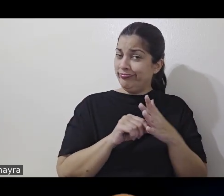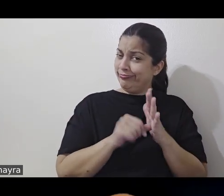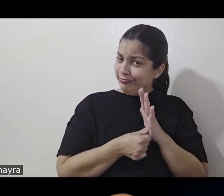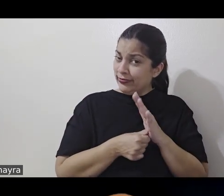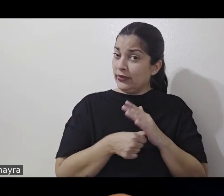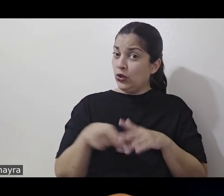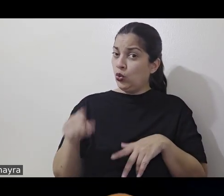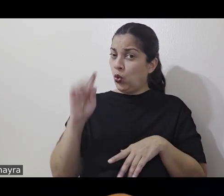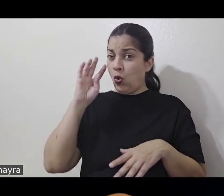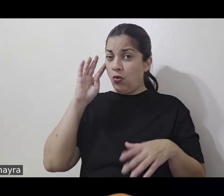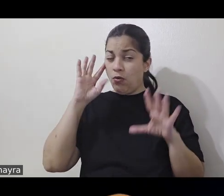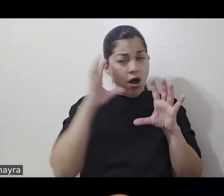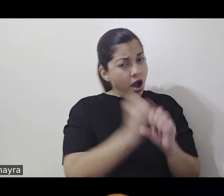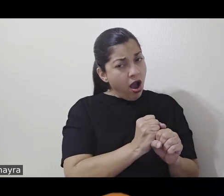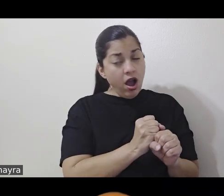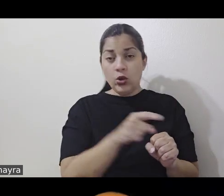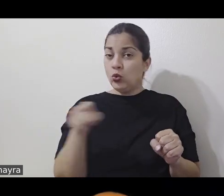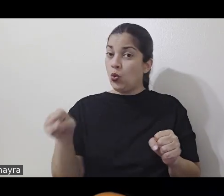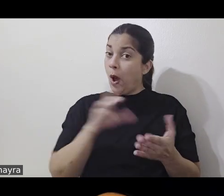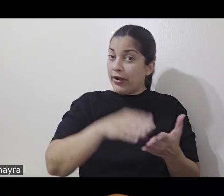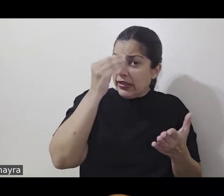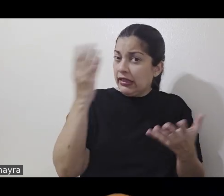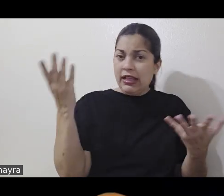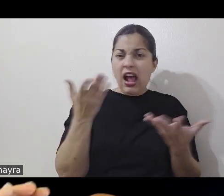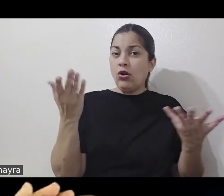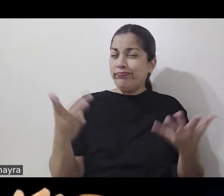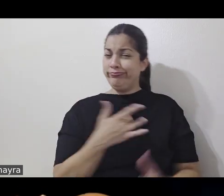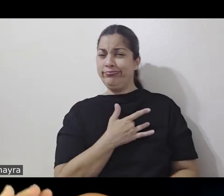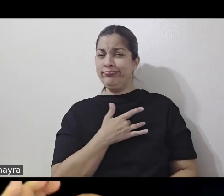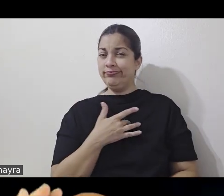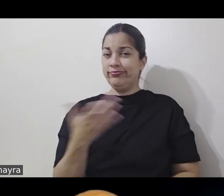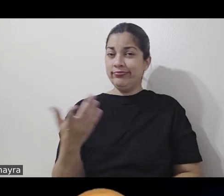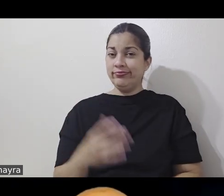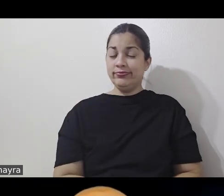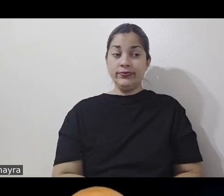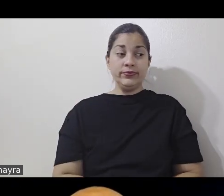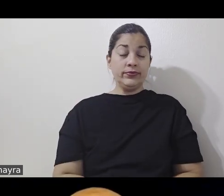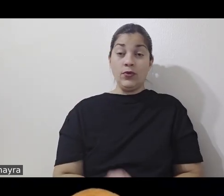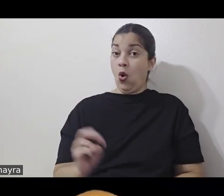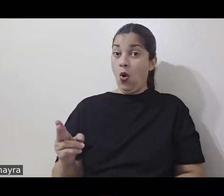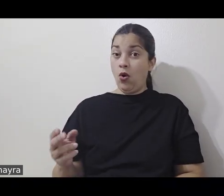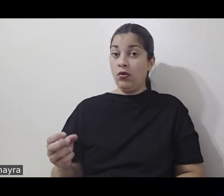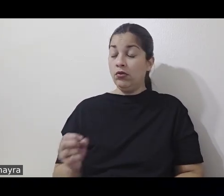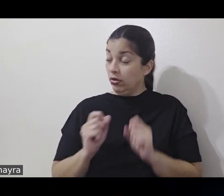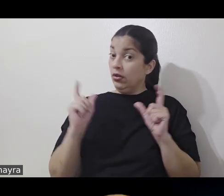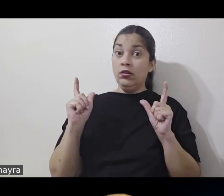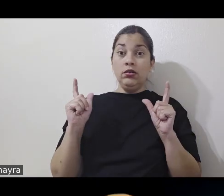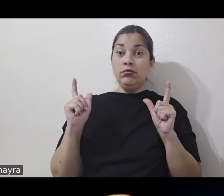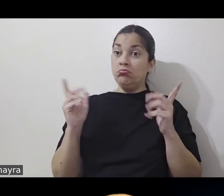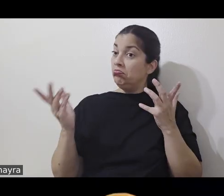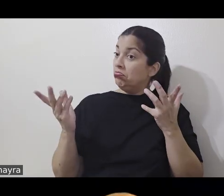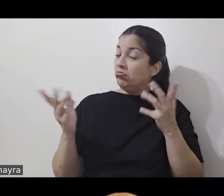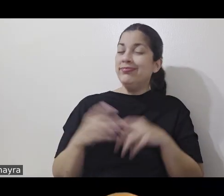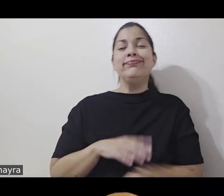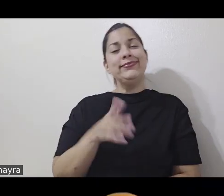que aprendiste, que dijiste, o sea, que te hizo clic. Sí, ¿O algo particular? Que te impresionó. Sí, interesante